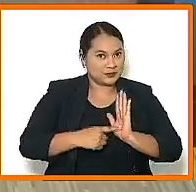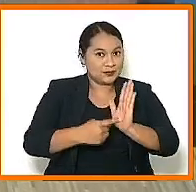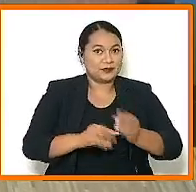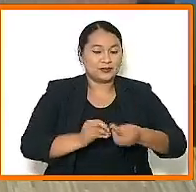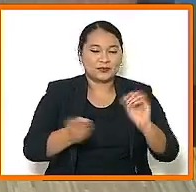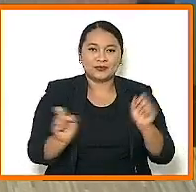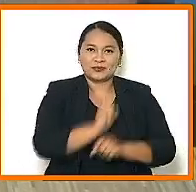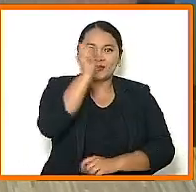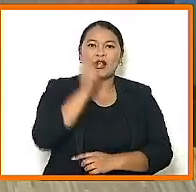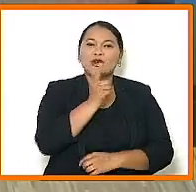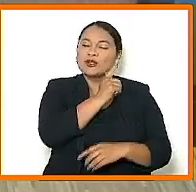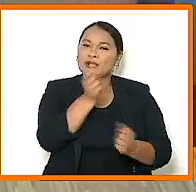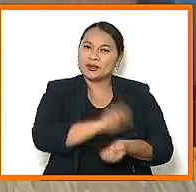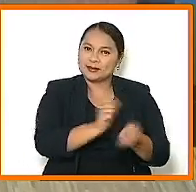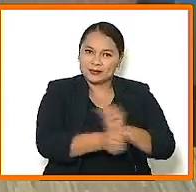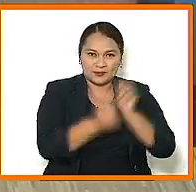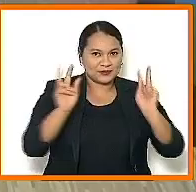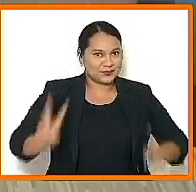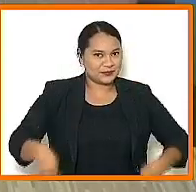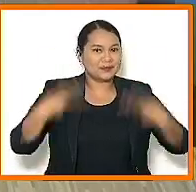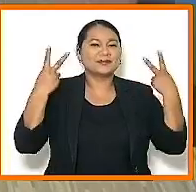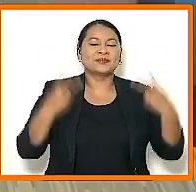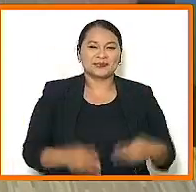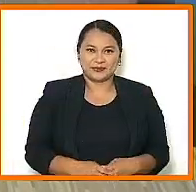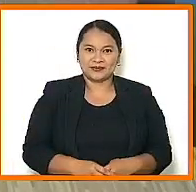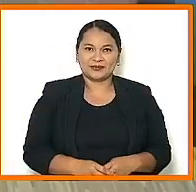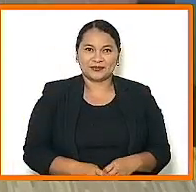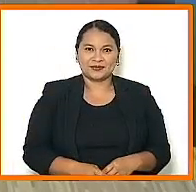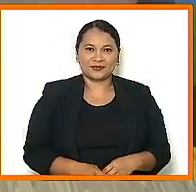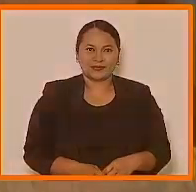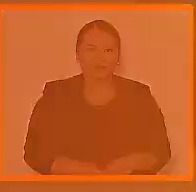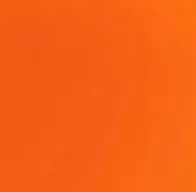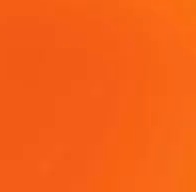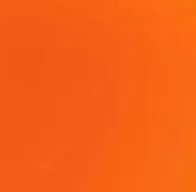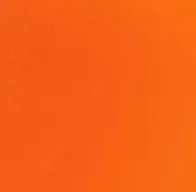favoritos. ¡Loto te cambia la vida! ¡Qué bonito!